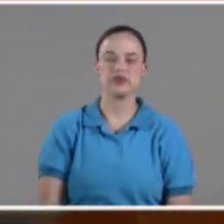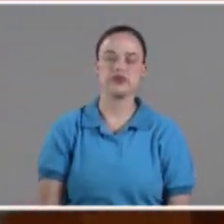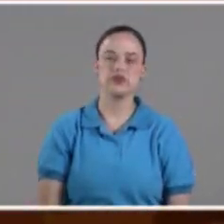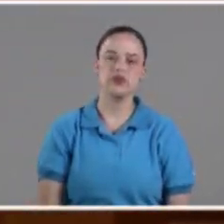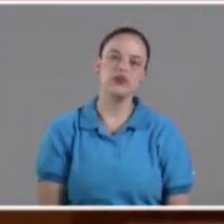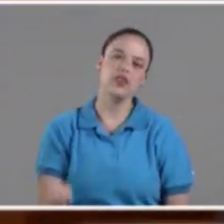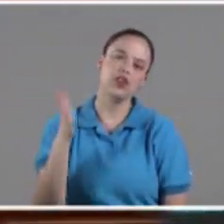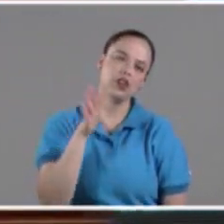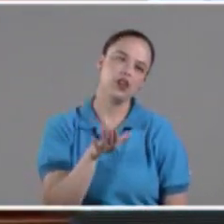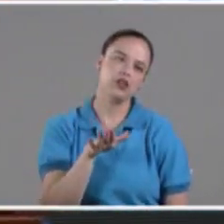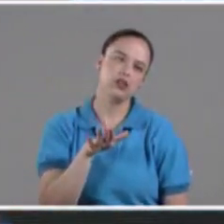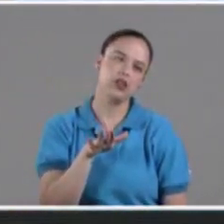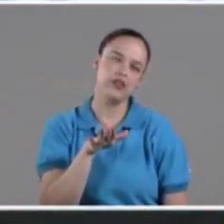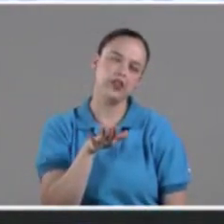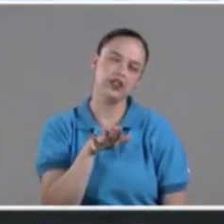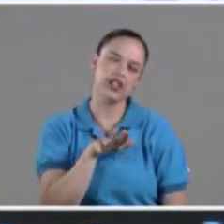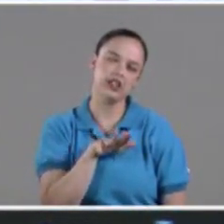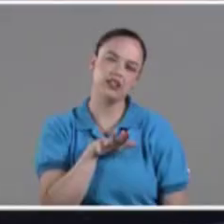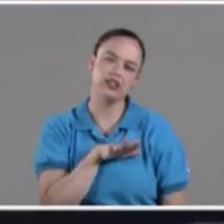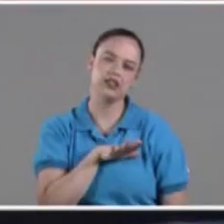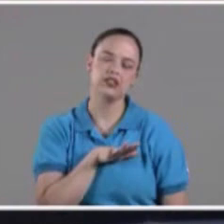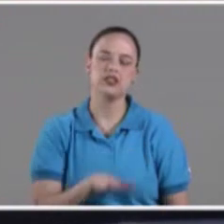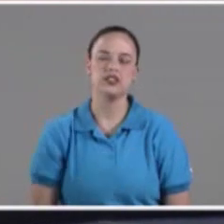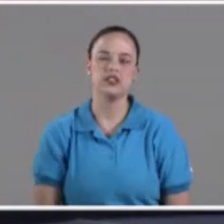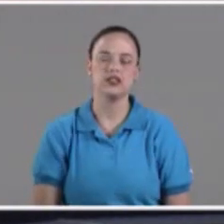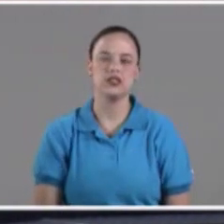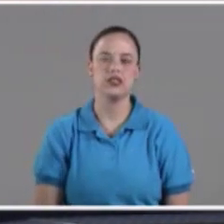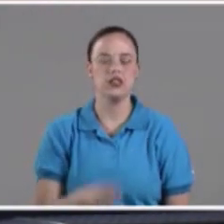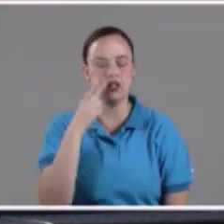y después de ver aquella devastación hermano